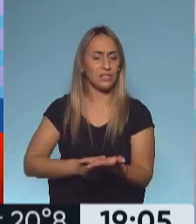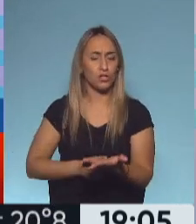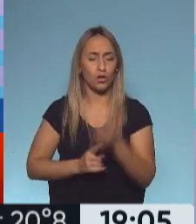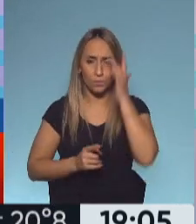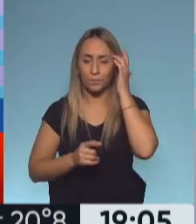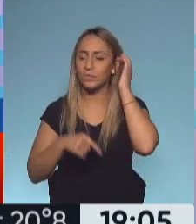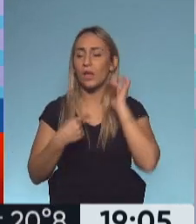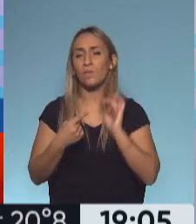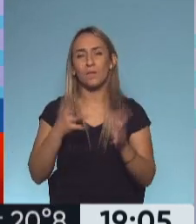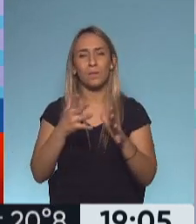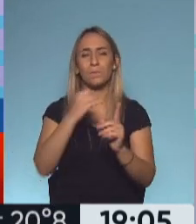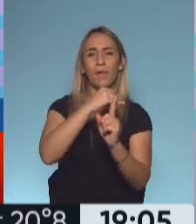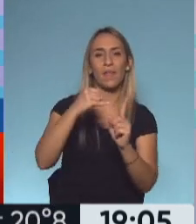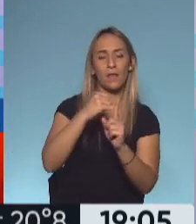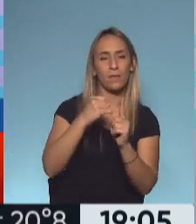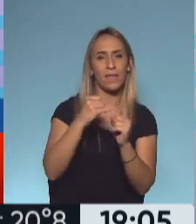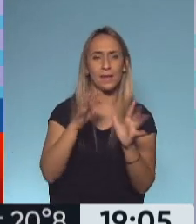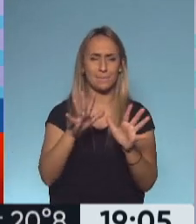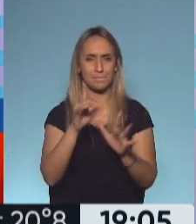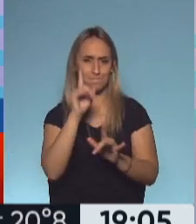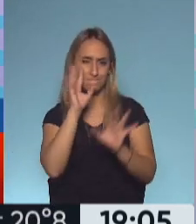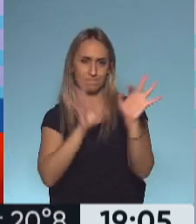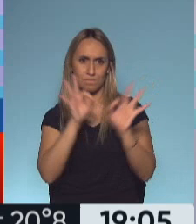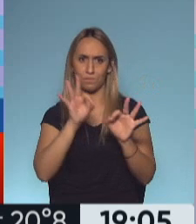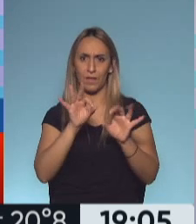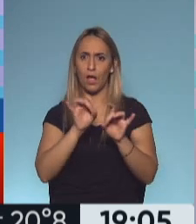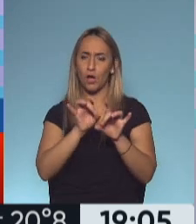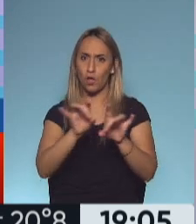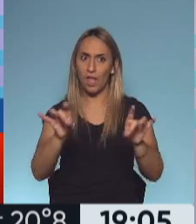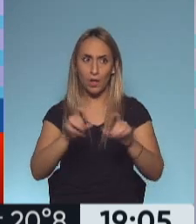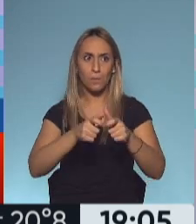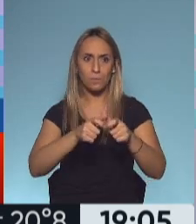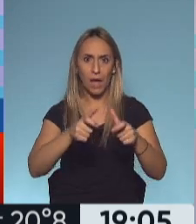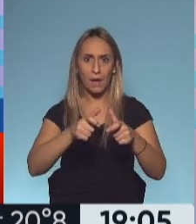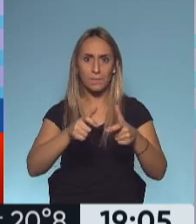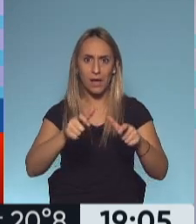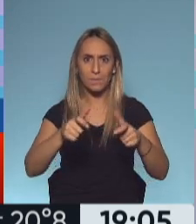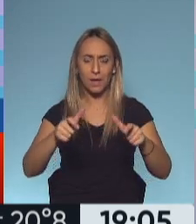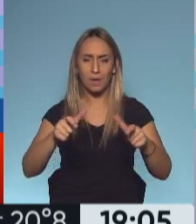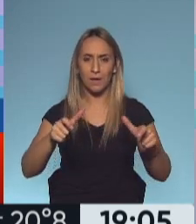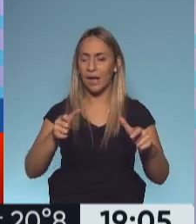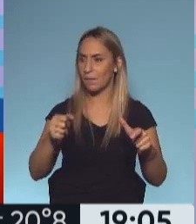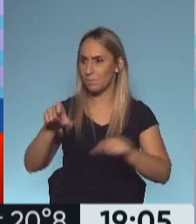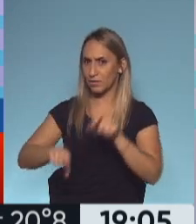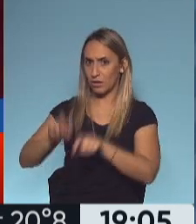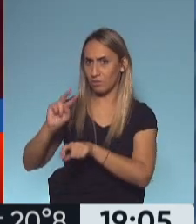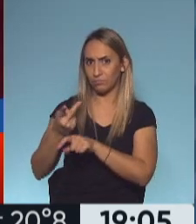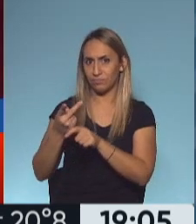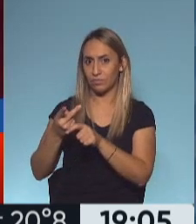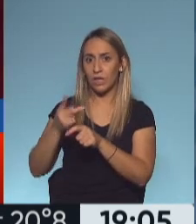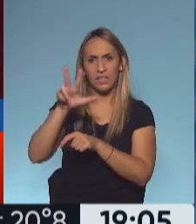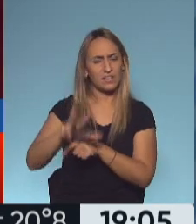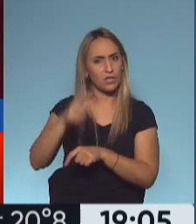después del mediodía, al ver que los contagios crecen, la cifra de muertos ha sido muy elevada,